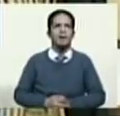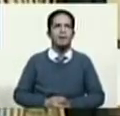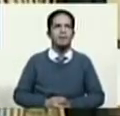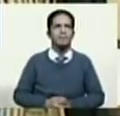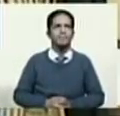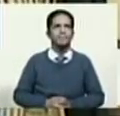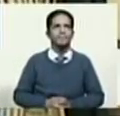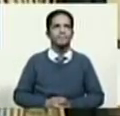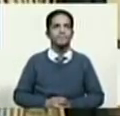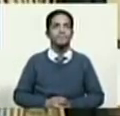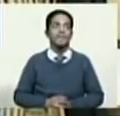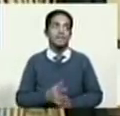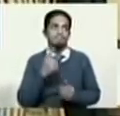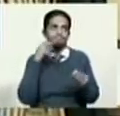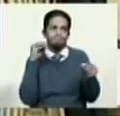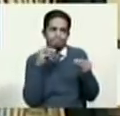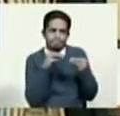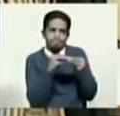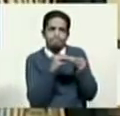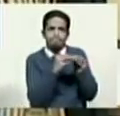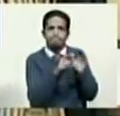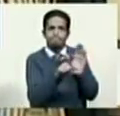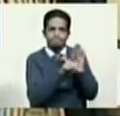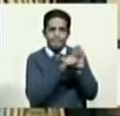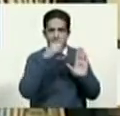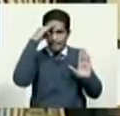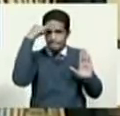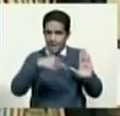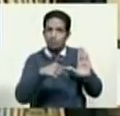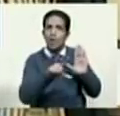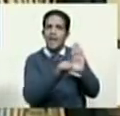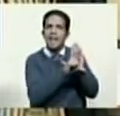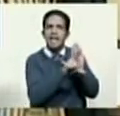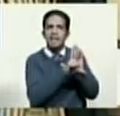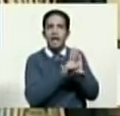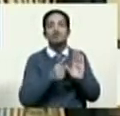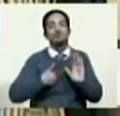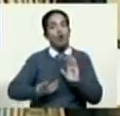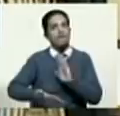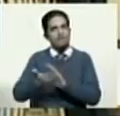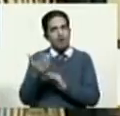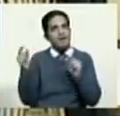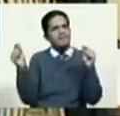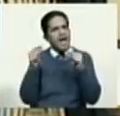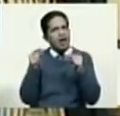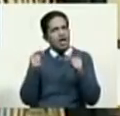para respetar la Constitución. Yo voy al diálogo a hacer respetar la Constitución.